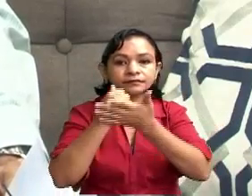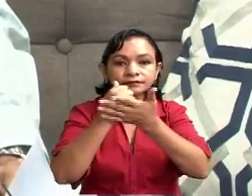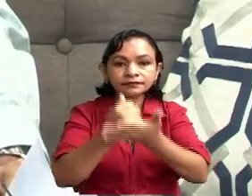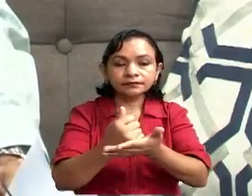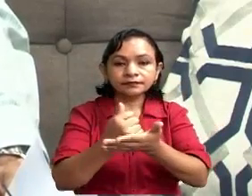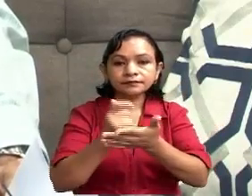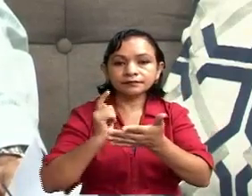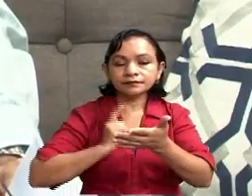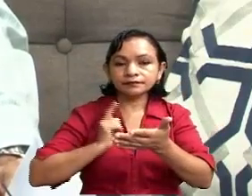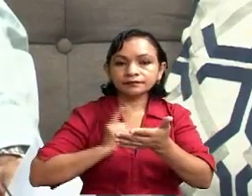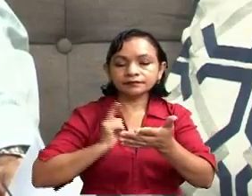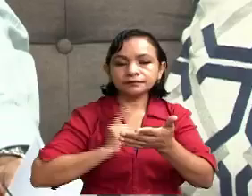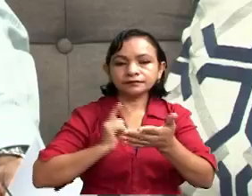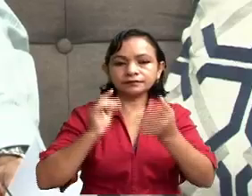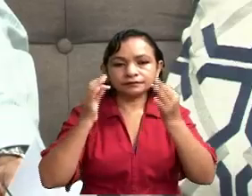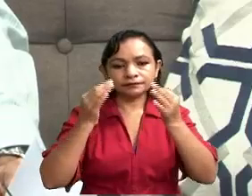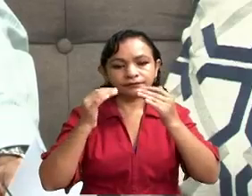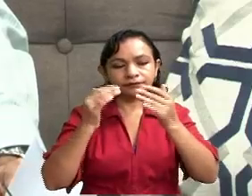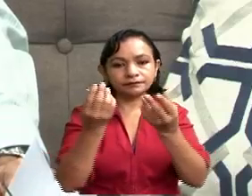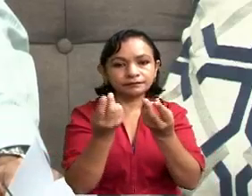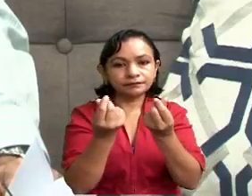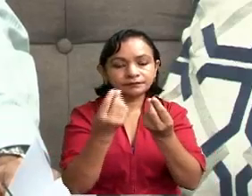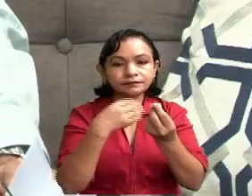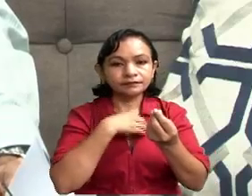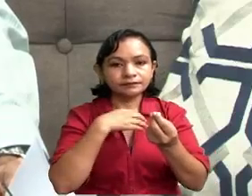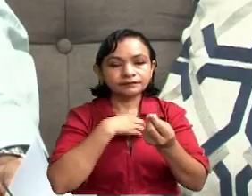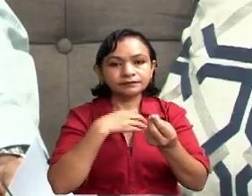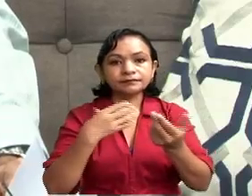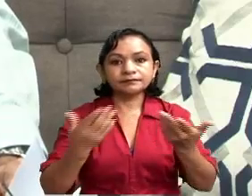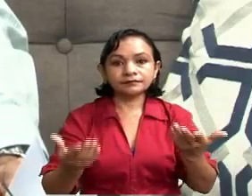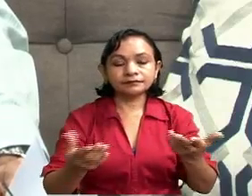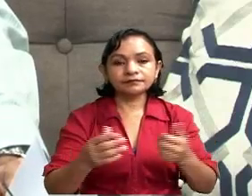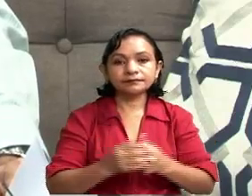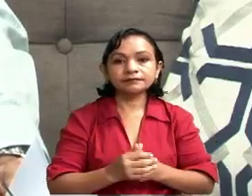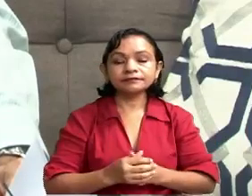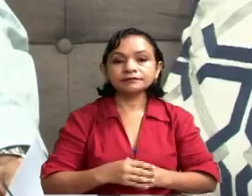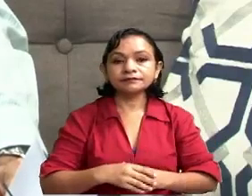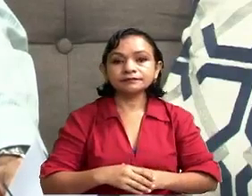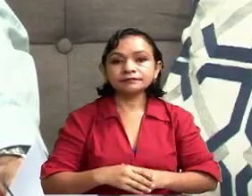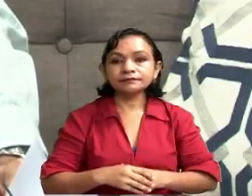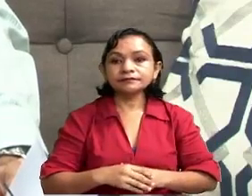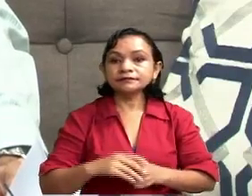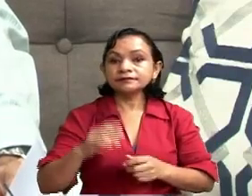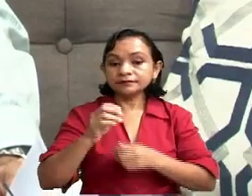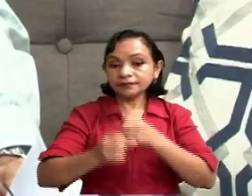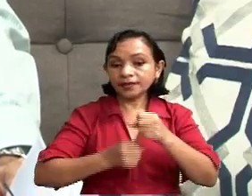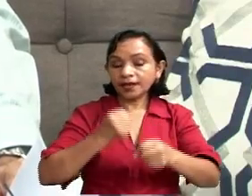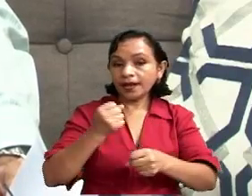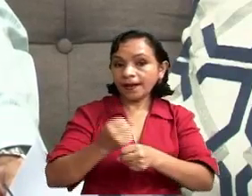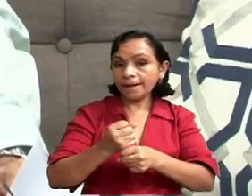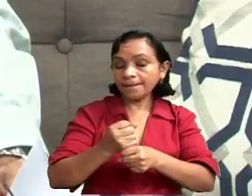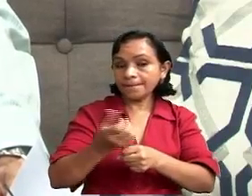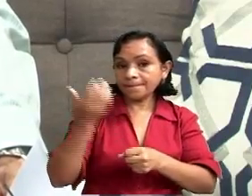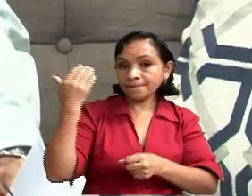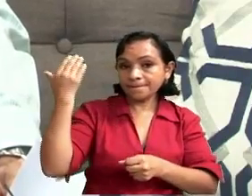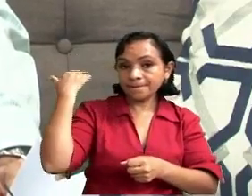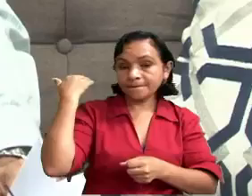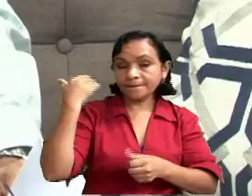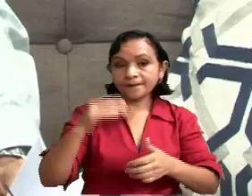a mantener estable la moneda nuestra, que incluso el año pasado el